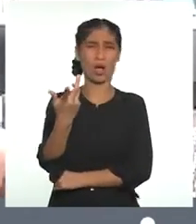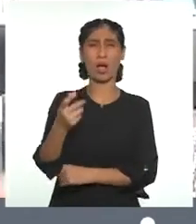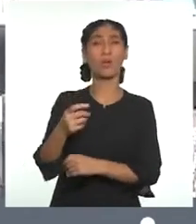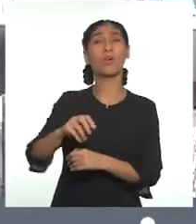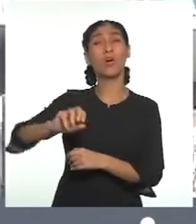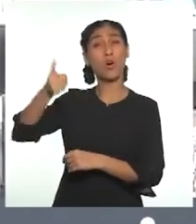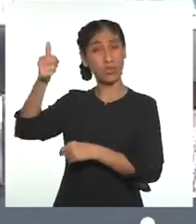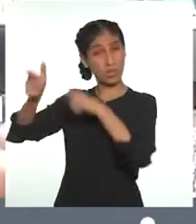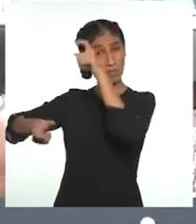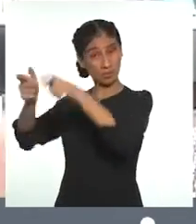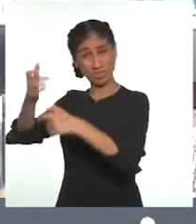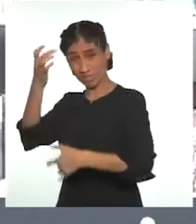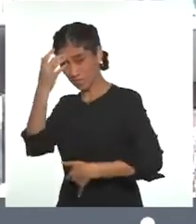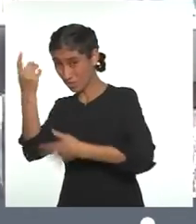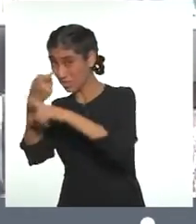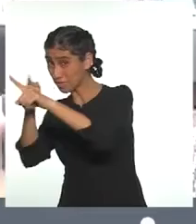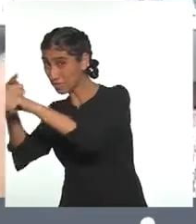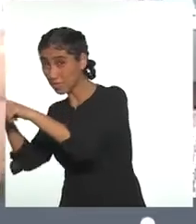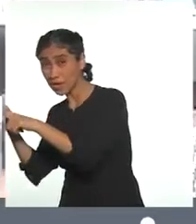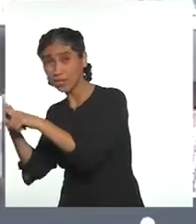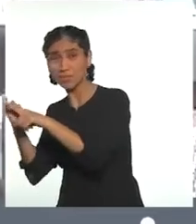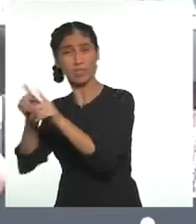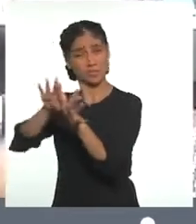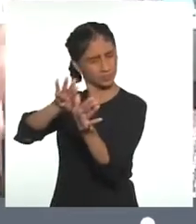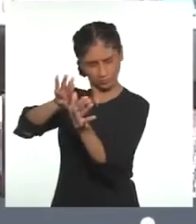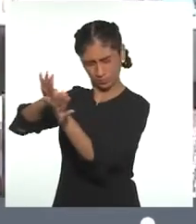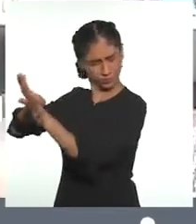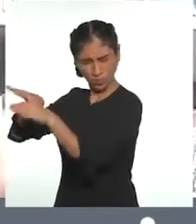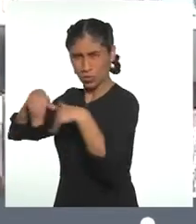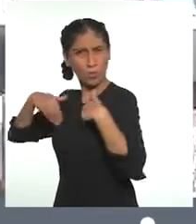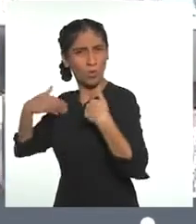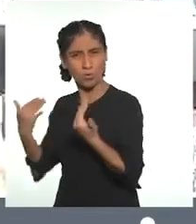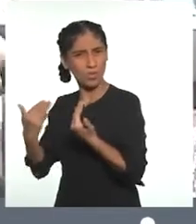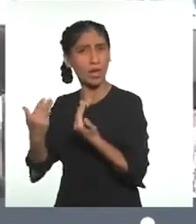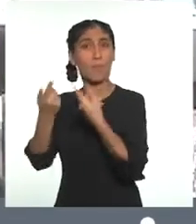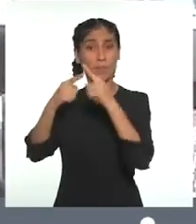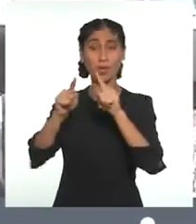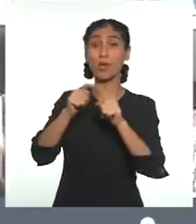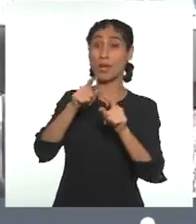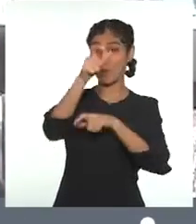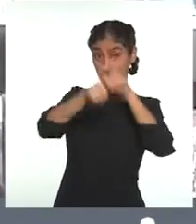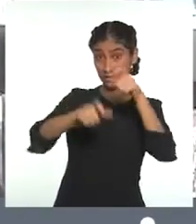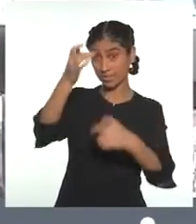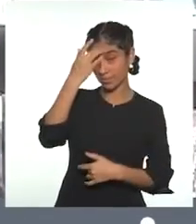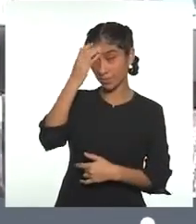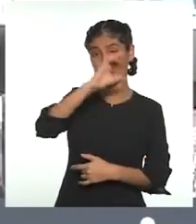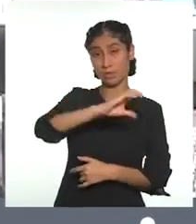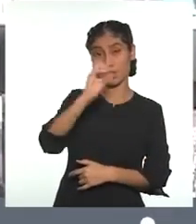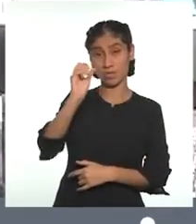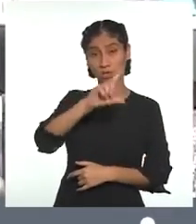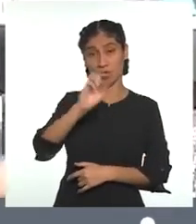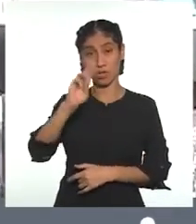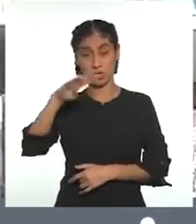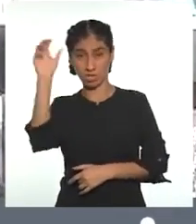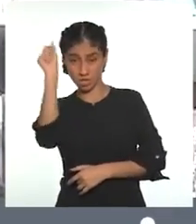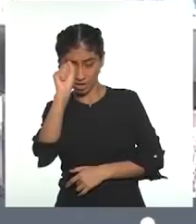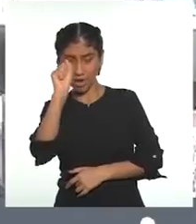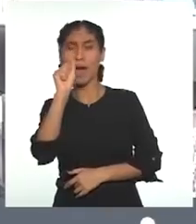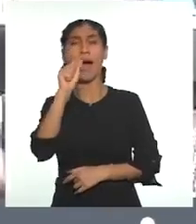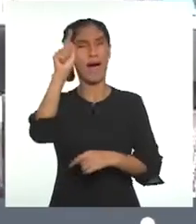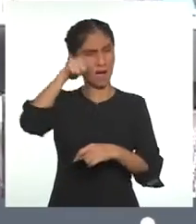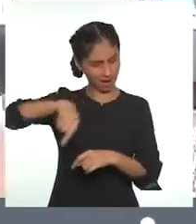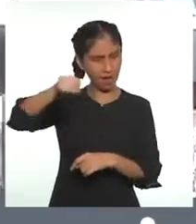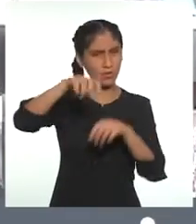la atención de otras patologías para dedicarse exclusivamente a los pacientes de cólera, convirtiéndose